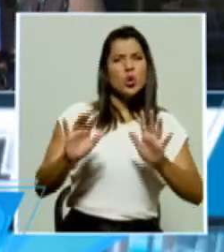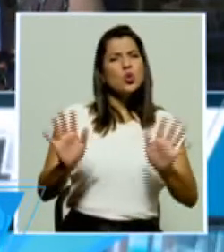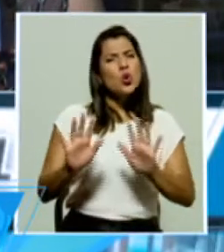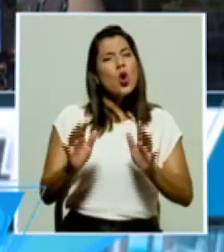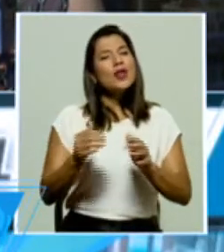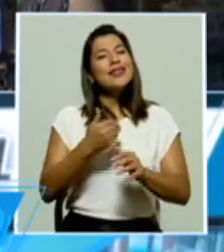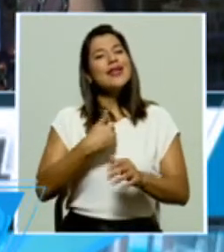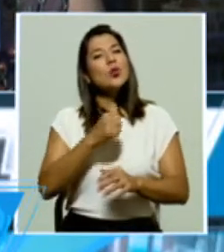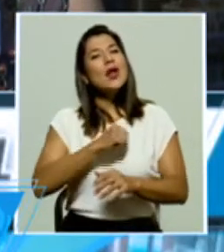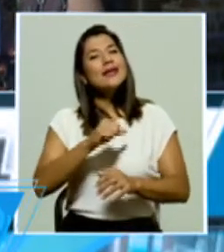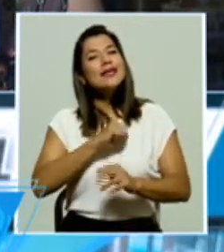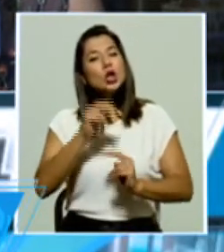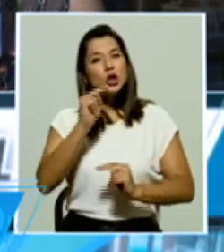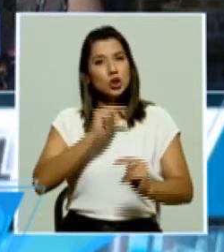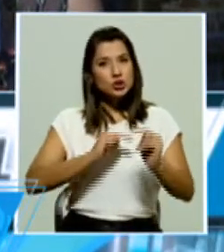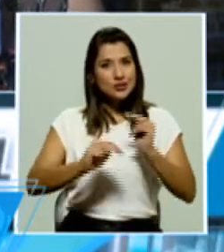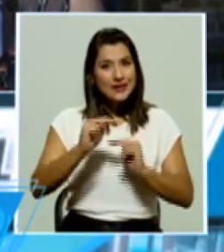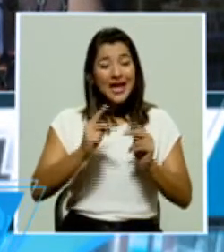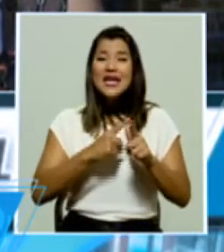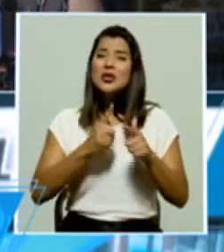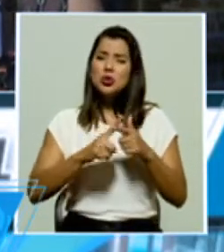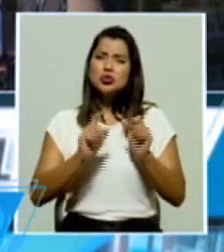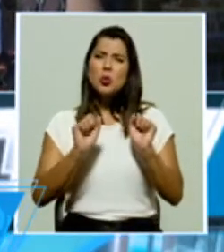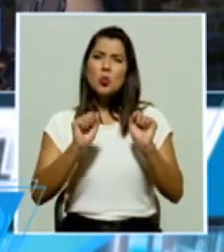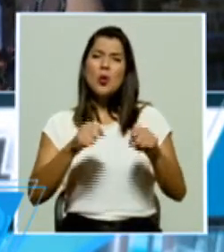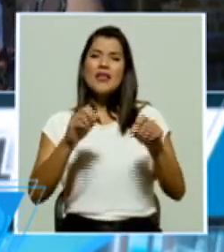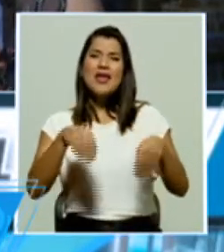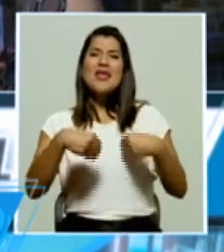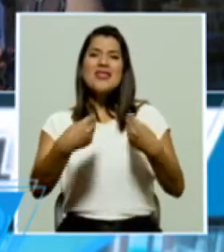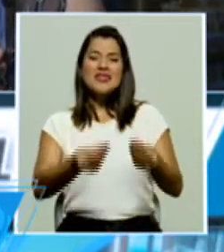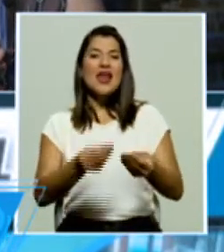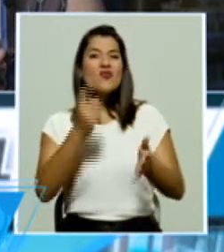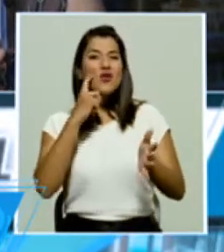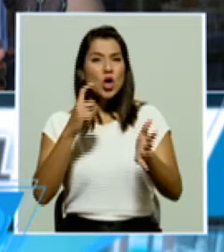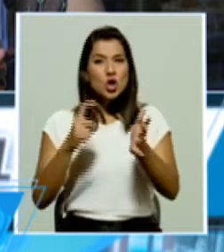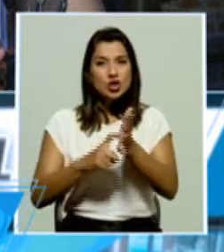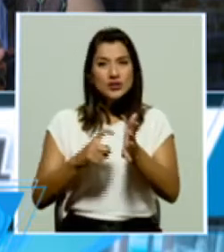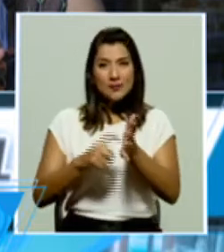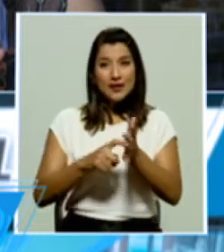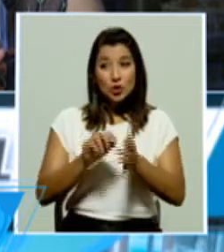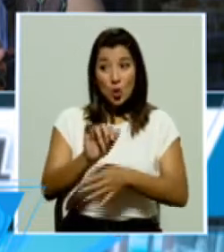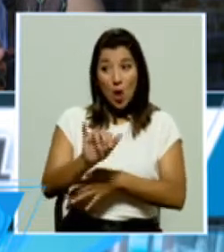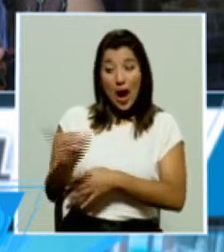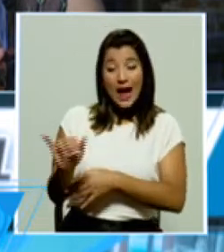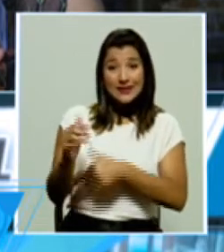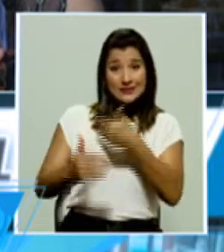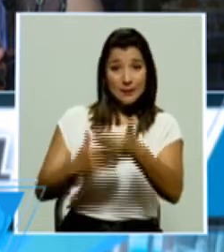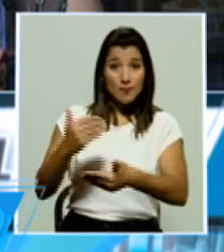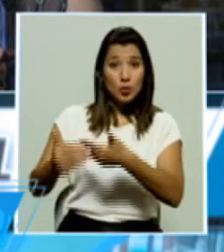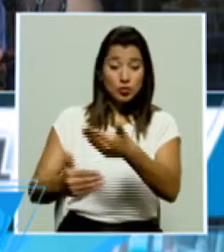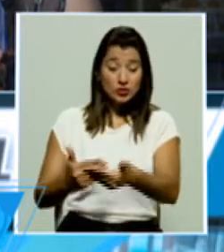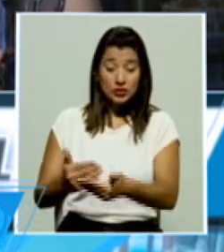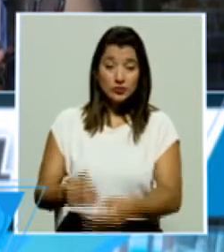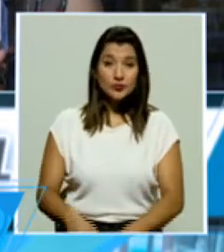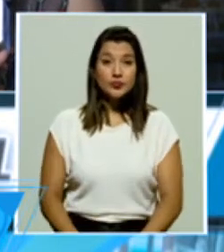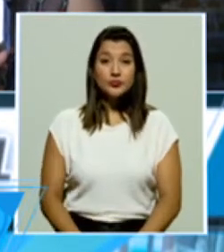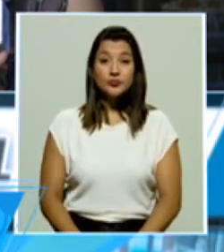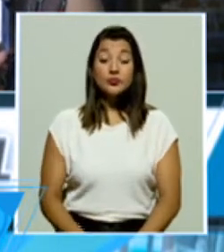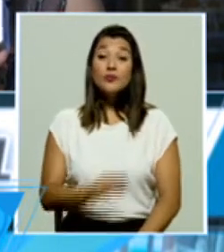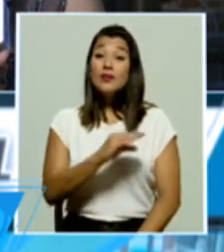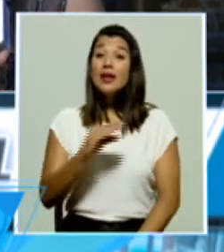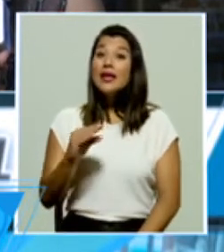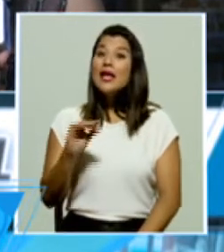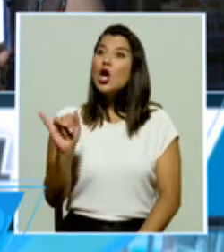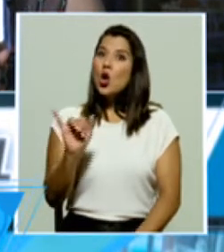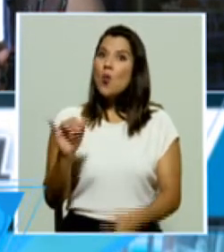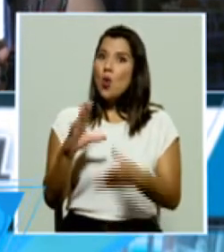también es importante otorgarle cierto nivel de legitimidad y reconocimiento a esta diversidad de los sectores que estuvieron en este espacio. Y como una